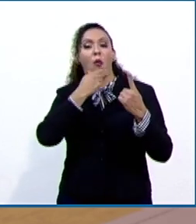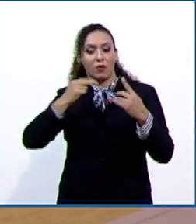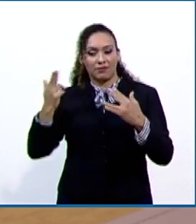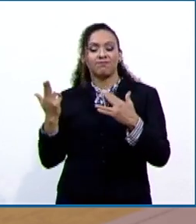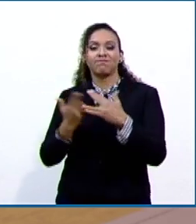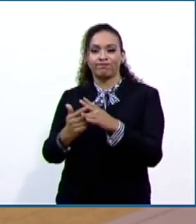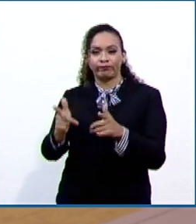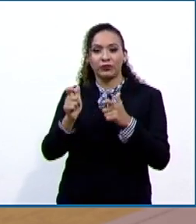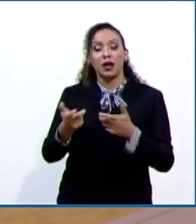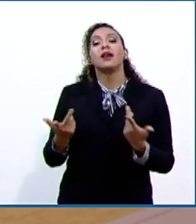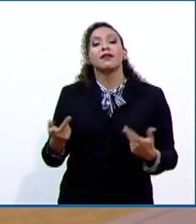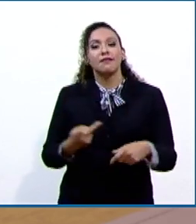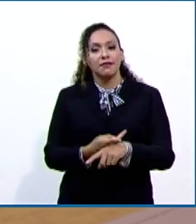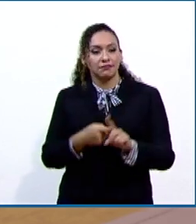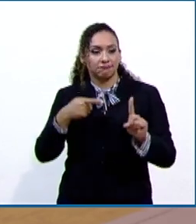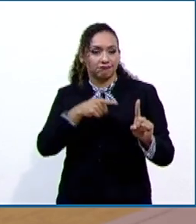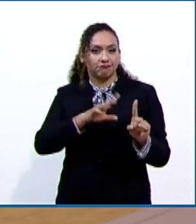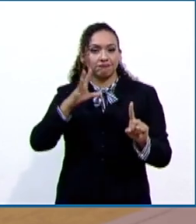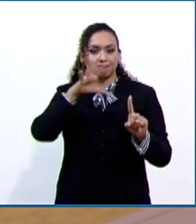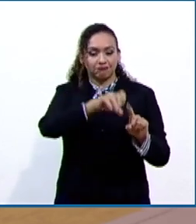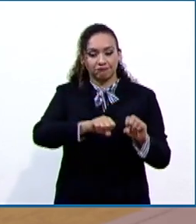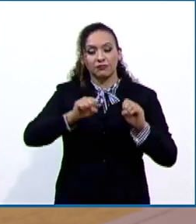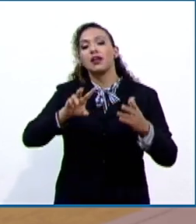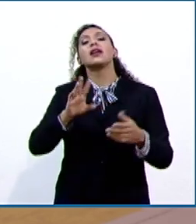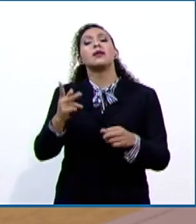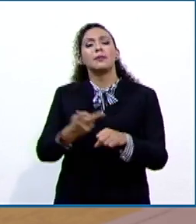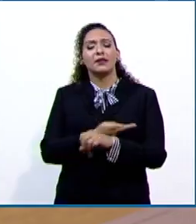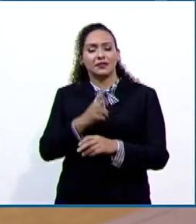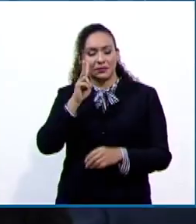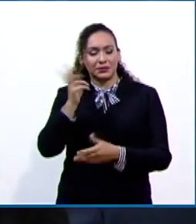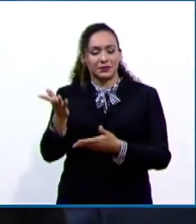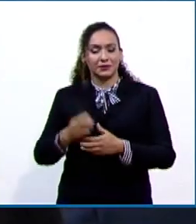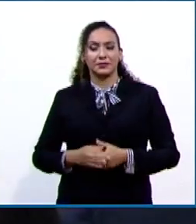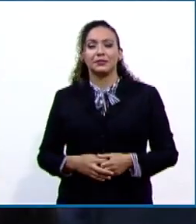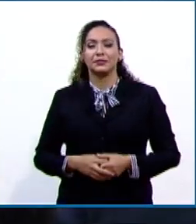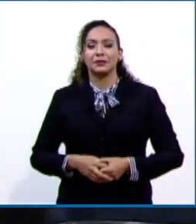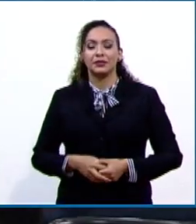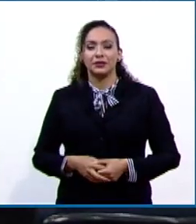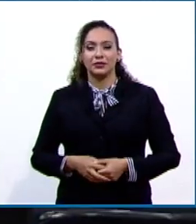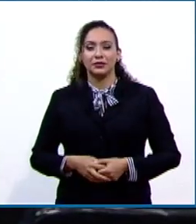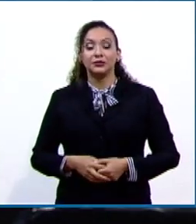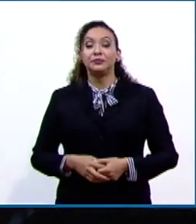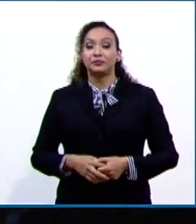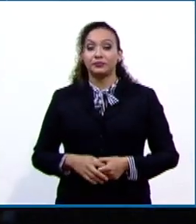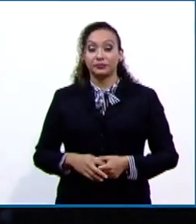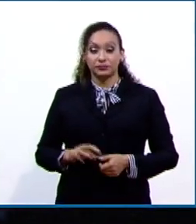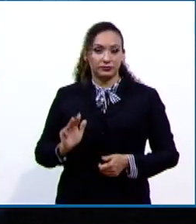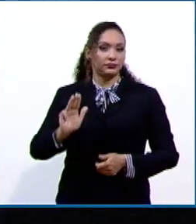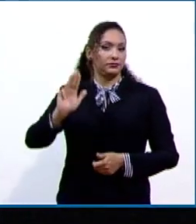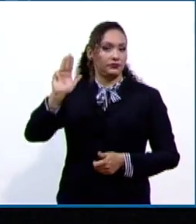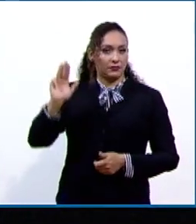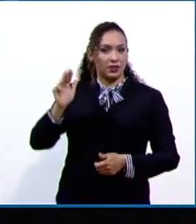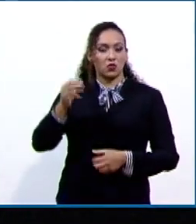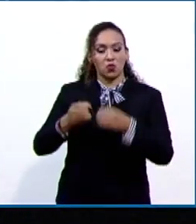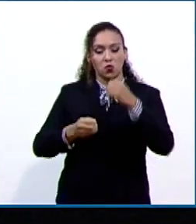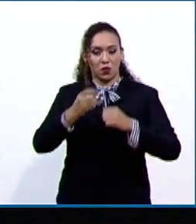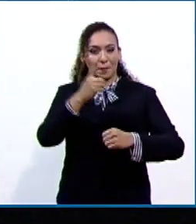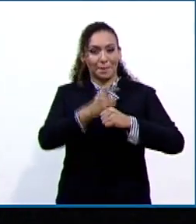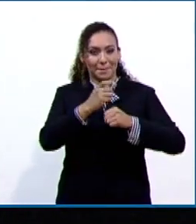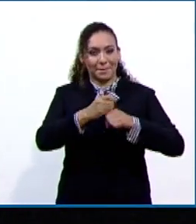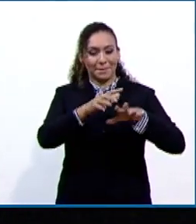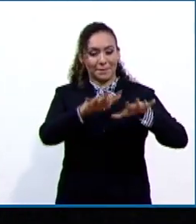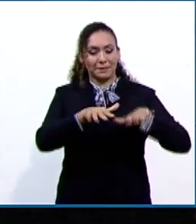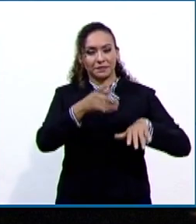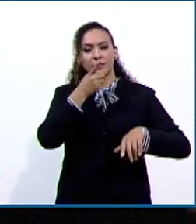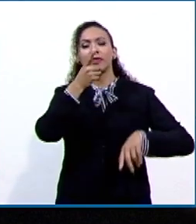incumplimiento de las recomendaciones de la Corte Interamericana. En su sesión de este miércoles, la primera sala de la Corte